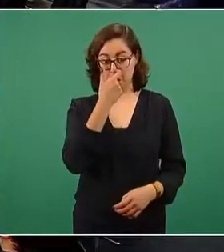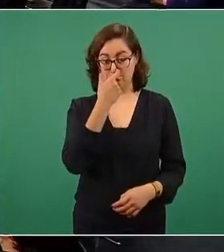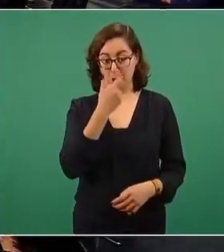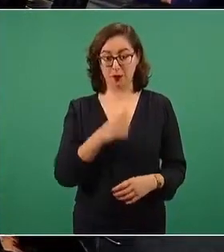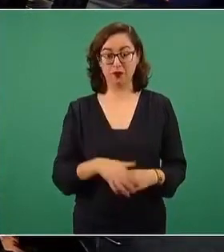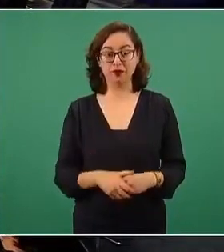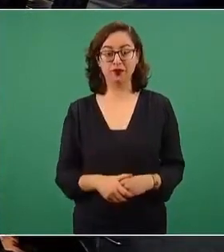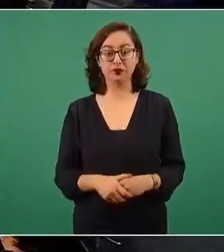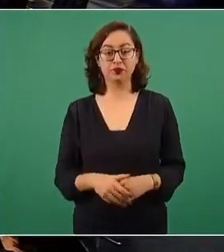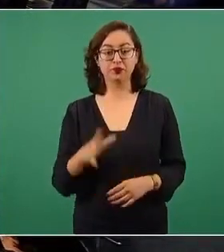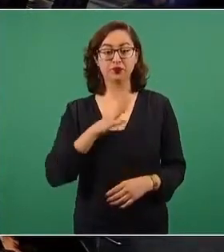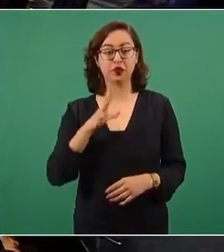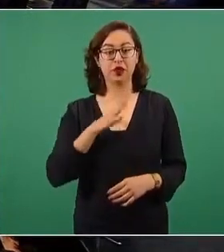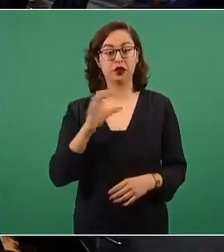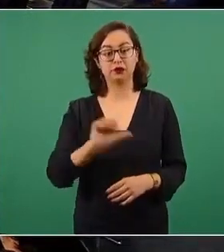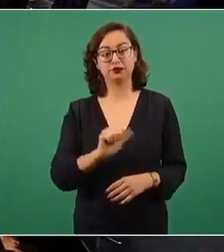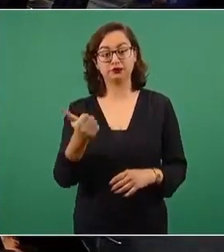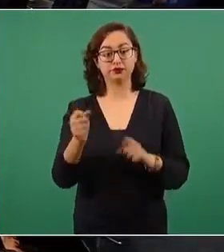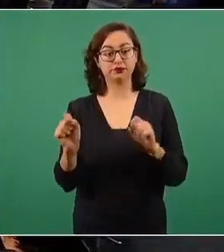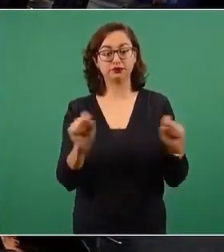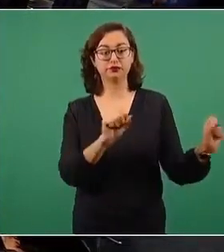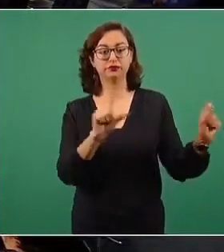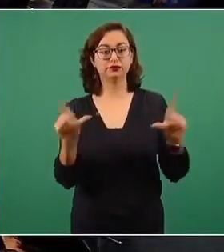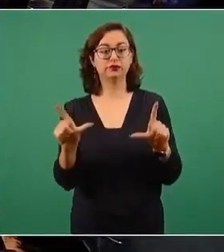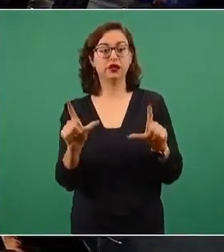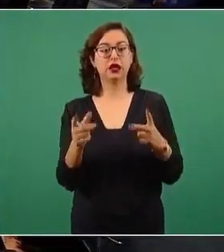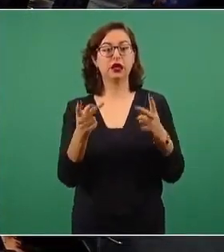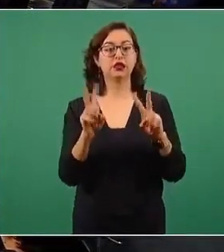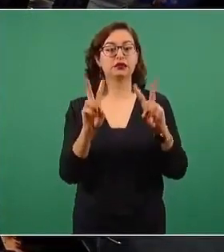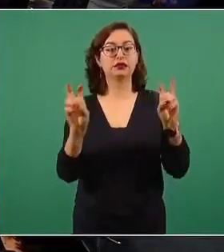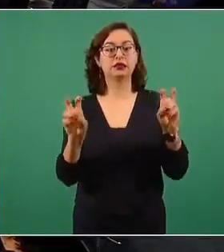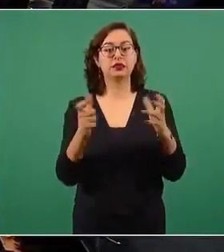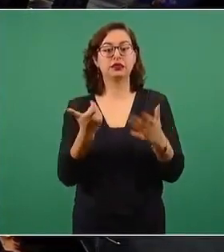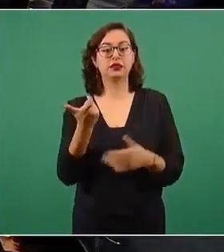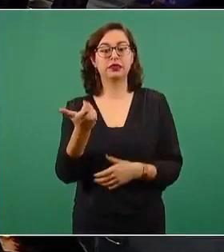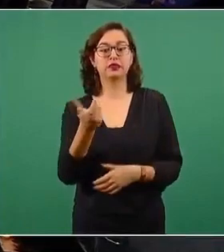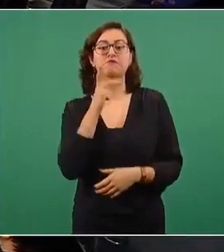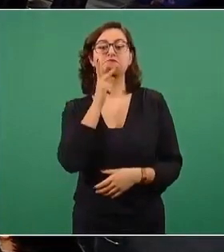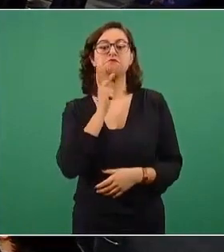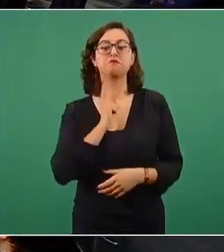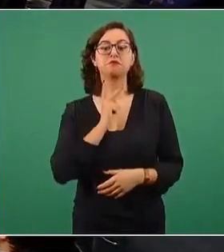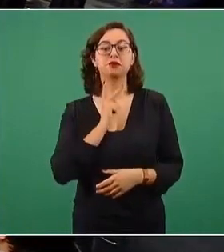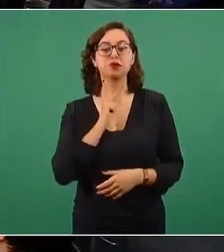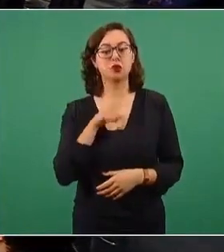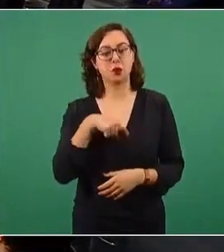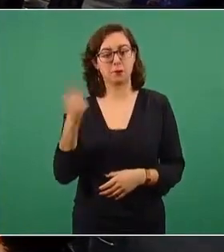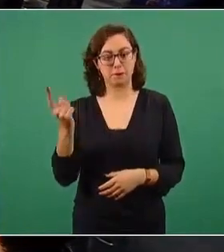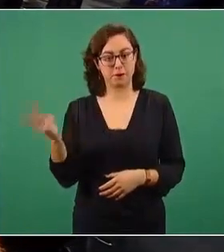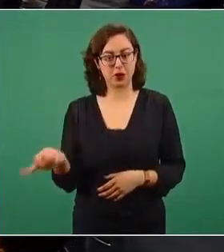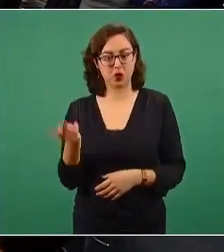o sobre el precio del petróleo. Carlos lo debe de tener.